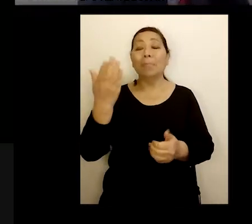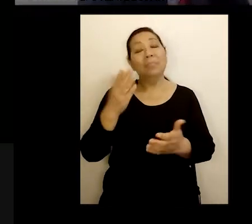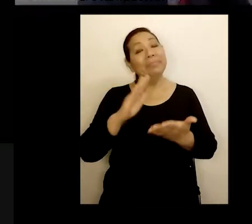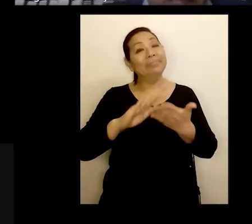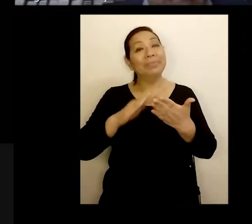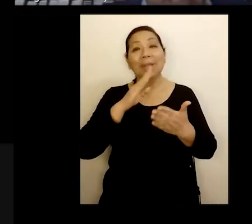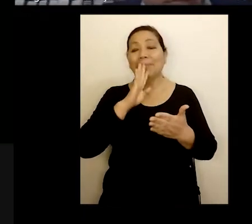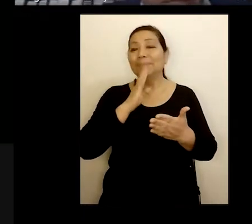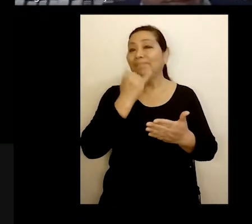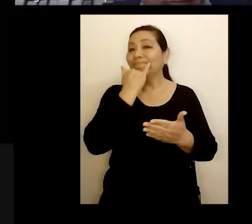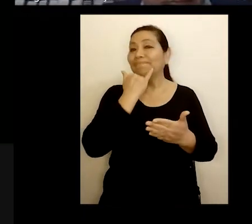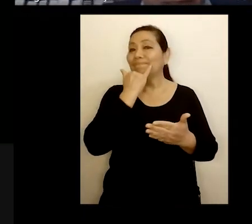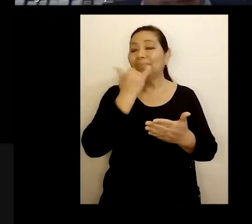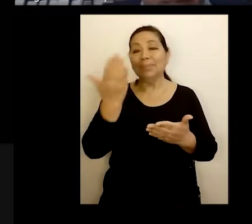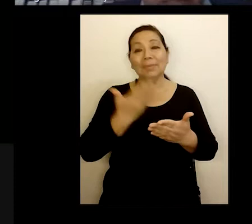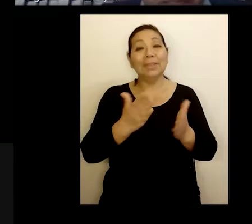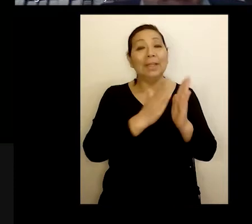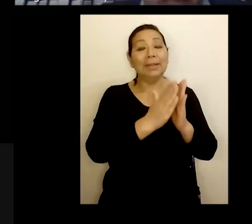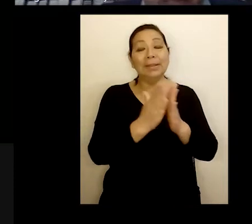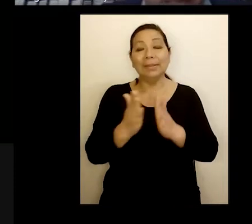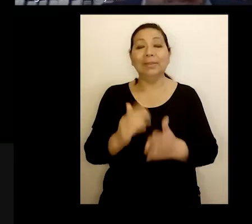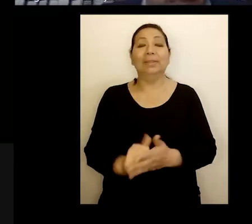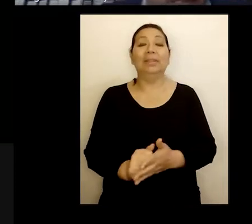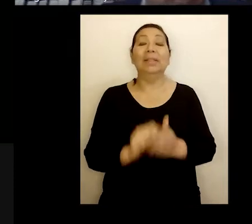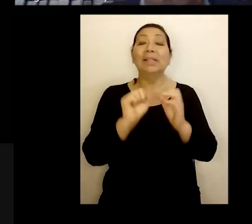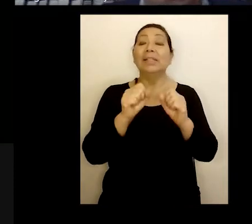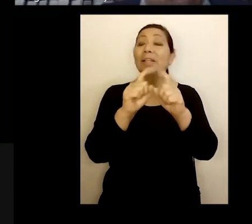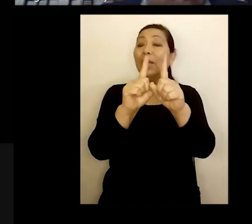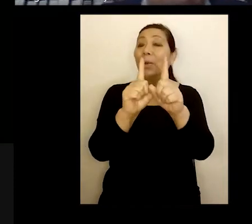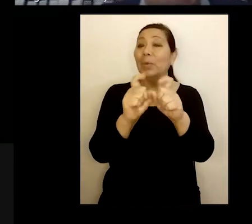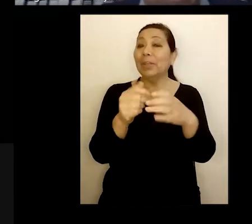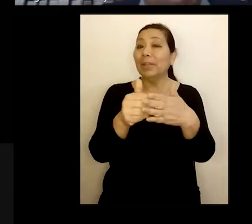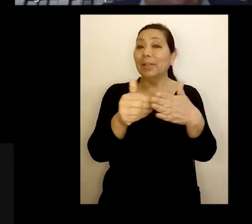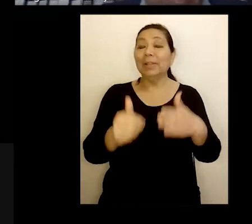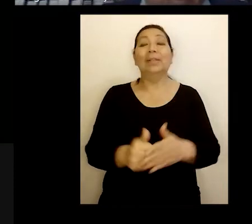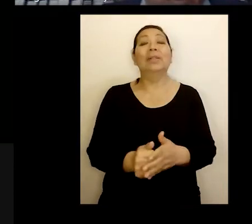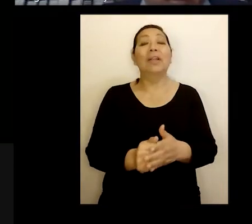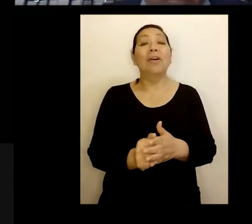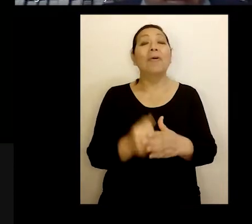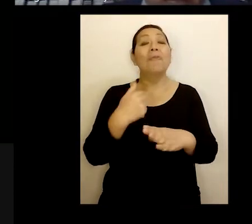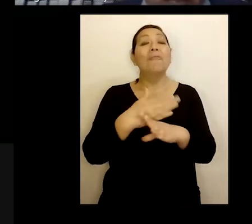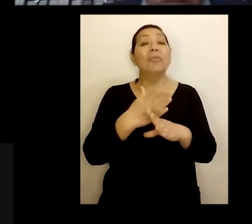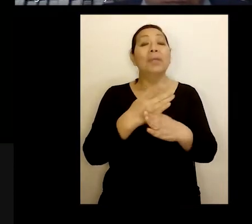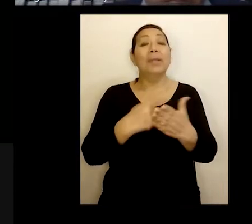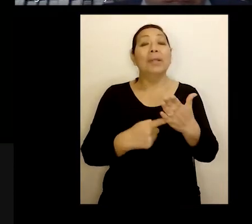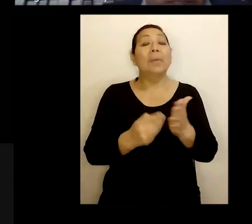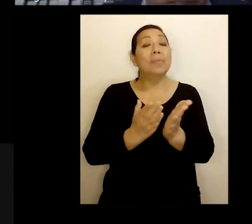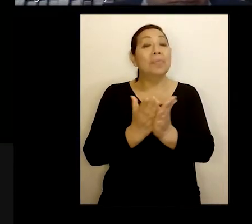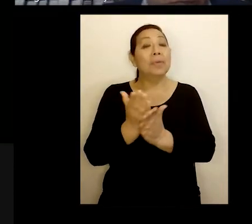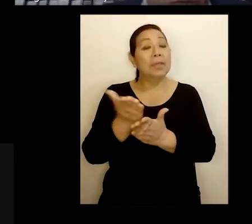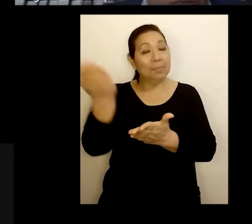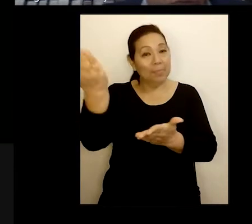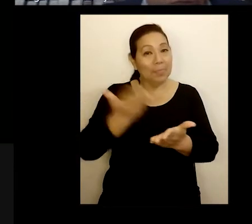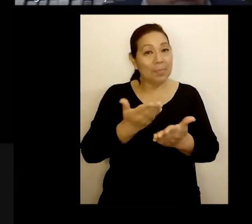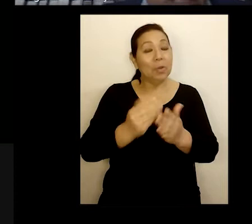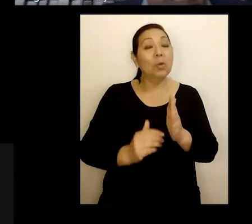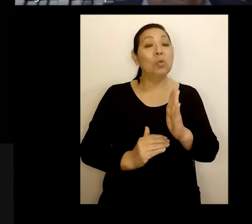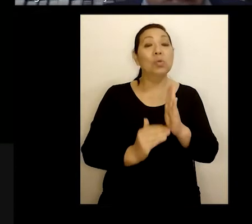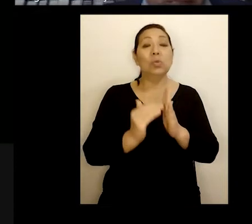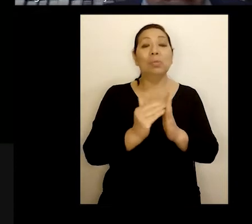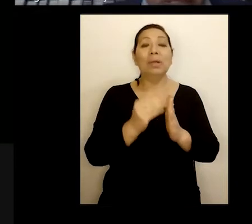litigioso, radica en determinar si la cuestión previa declarada fundada mediante la Ejecutoria